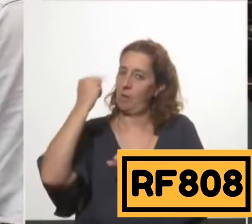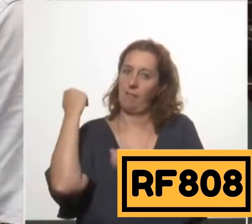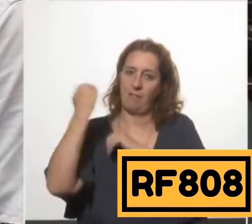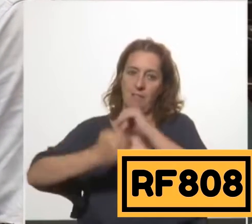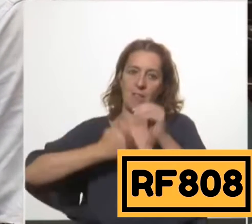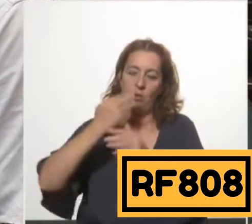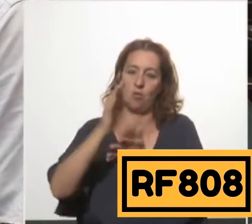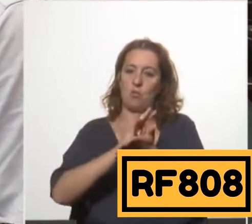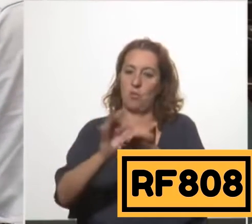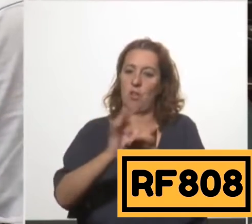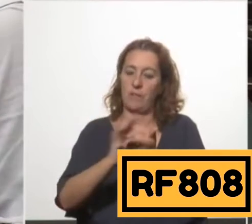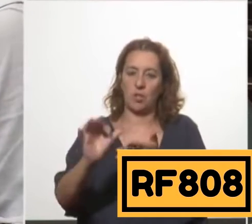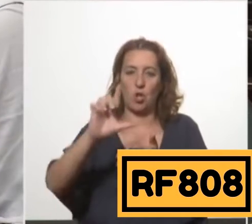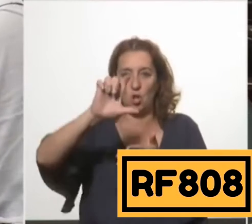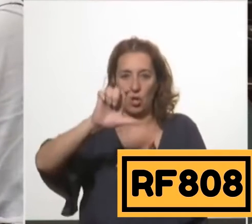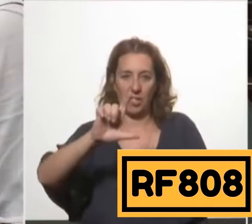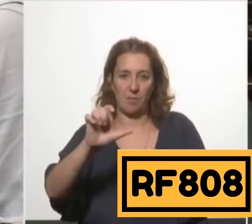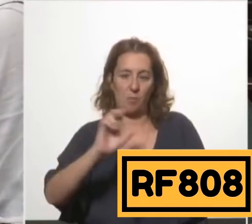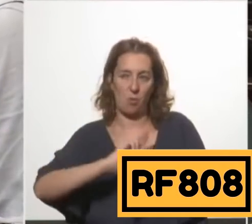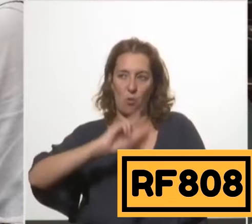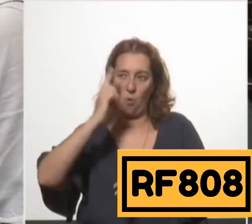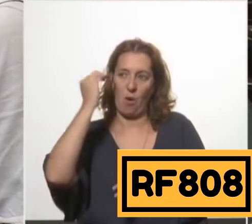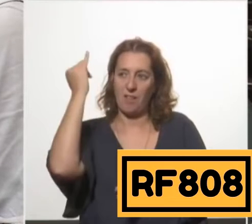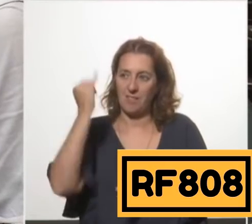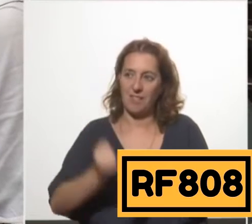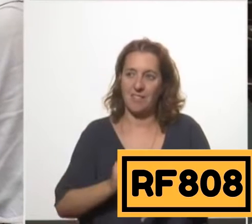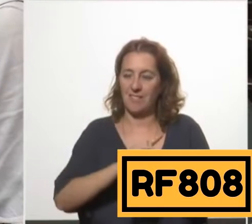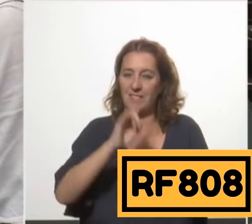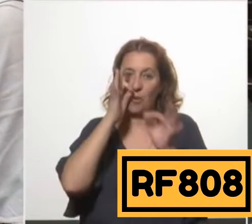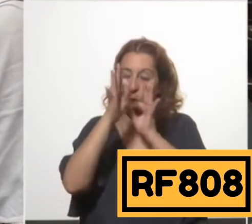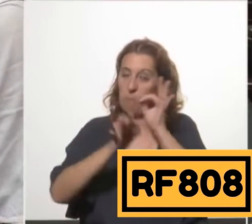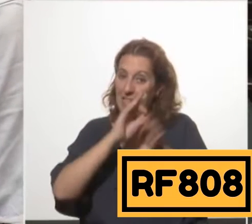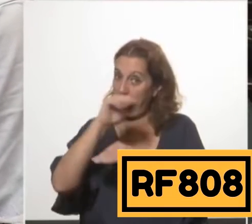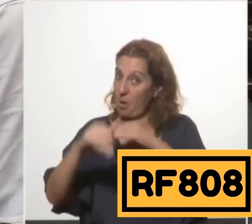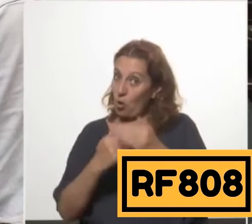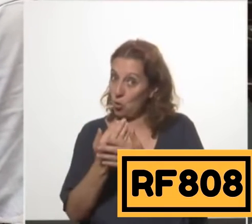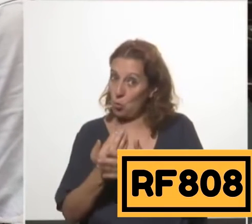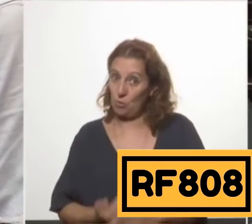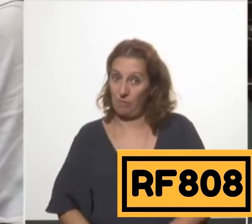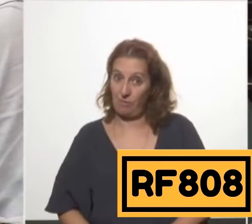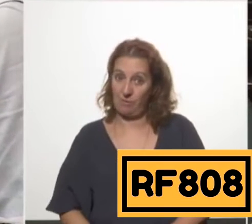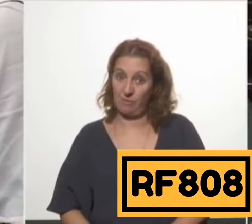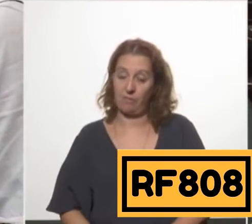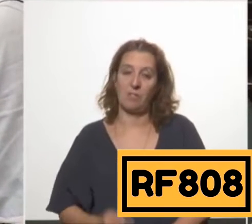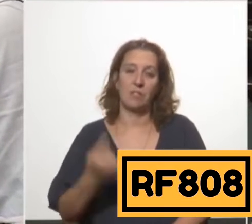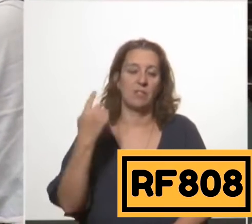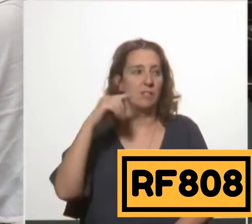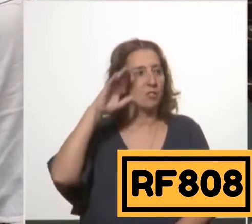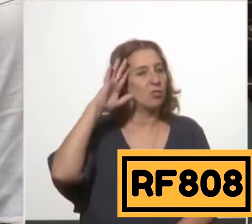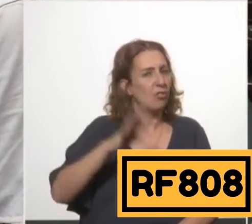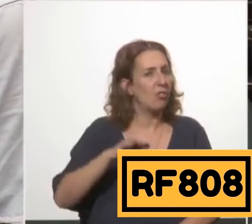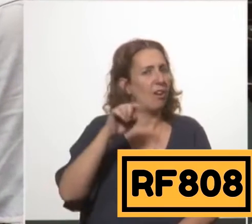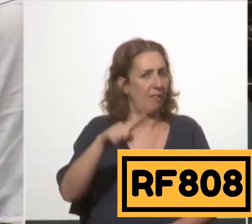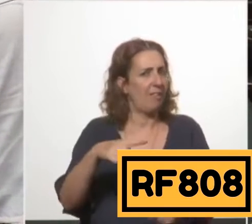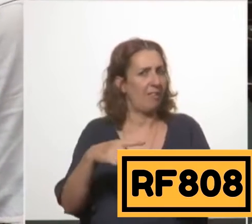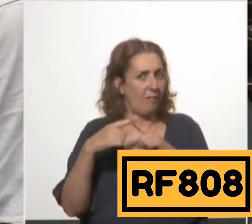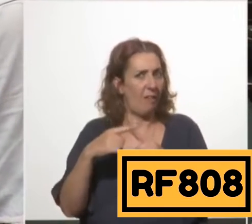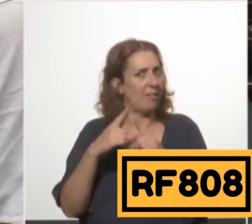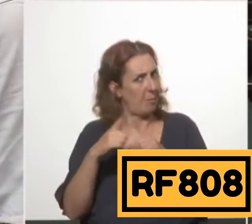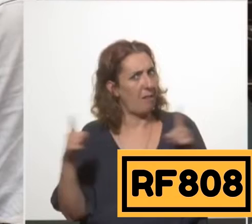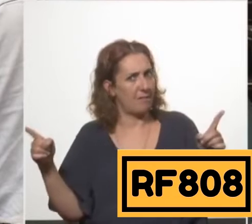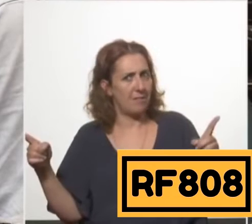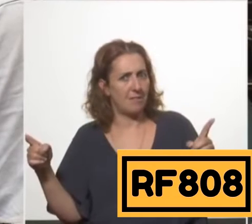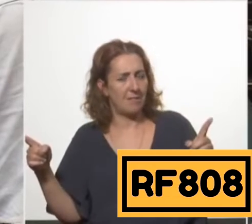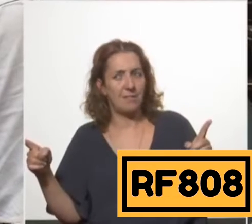los servicios logísticos del Uruguay, si no lo explica con el Mercosur. Y creo que ahí hay un debate mucho más de largo plazo.